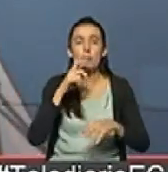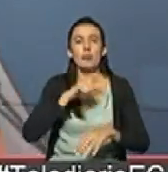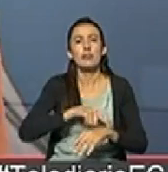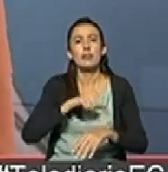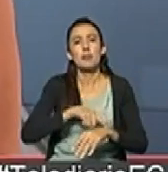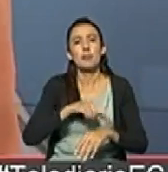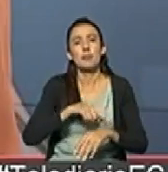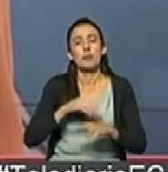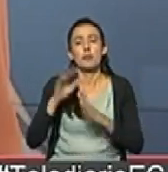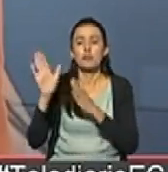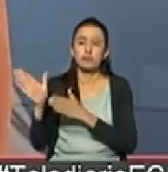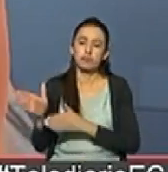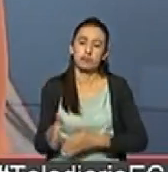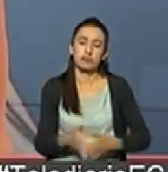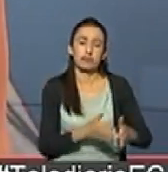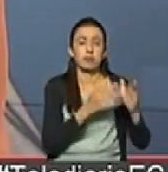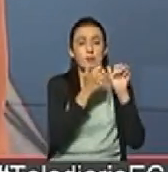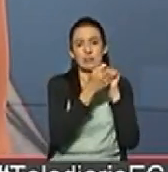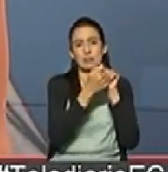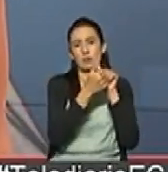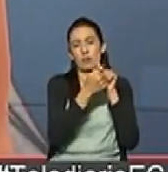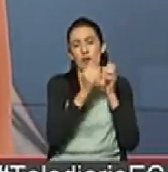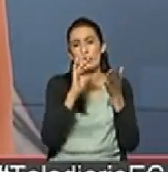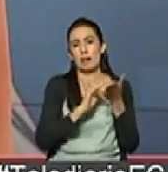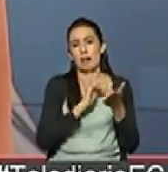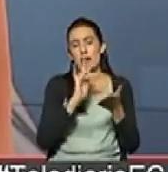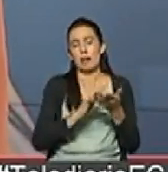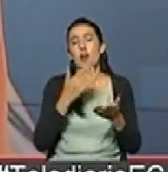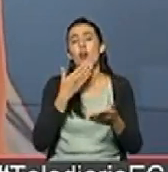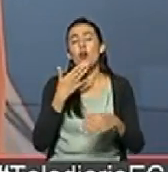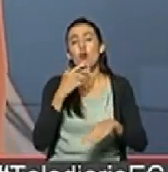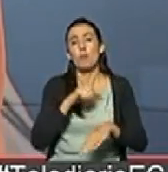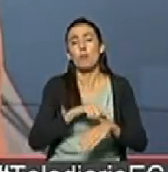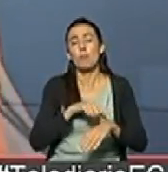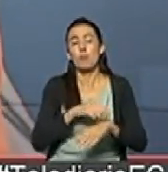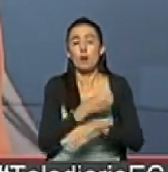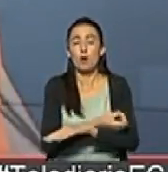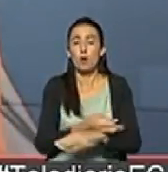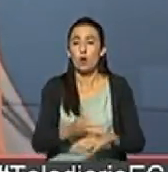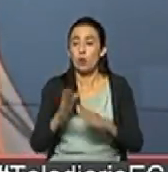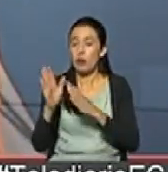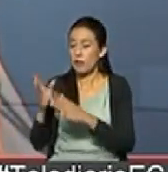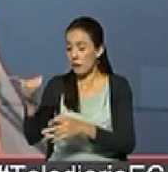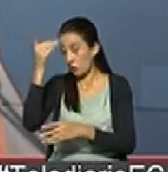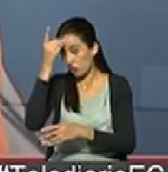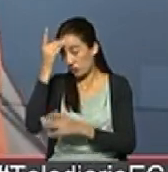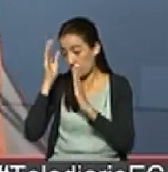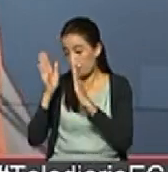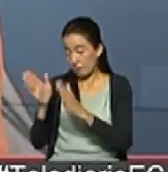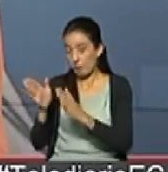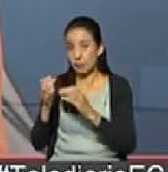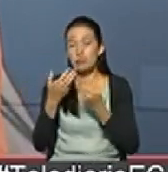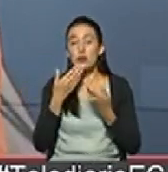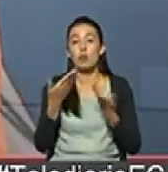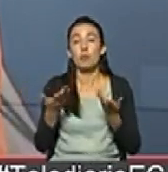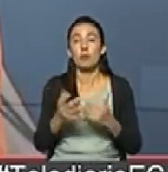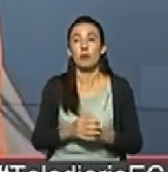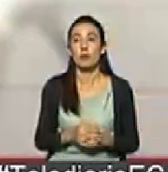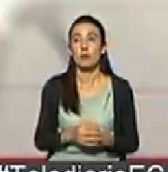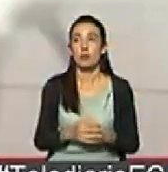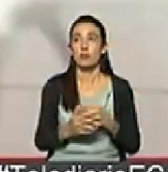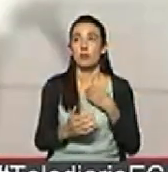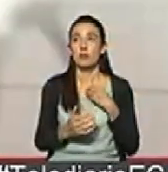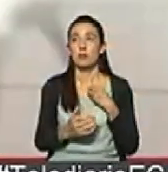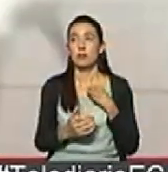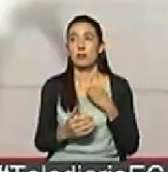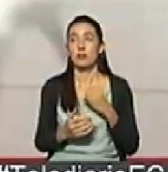tiempo pues en sus teléfonos y que no se concentren en lo que realmente es importante y deben aprender para la vida? Evidentemente,